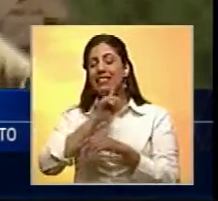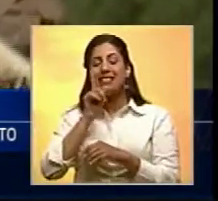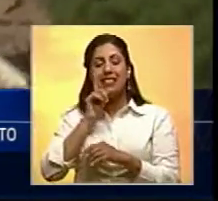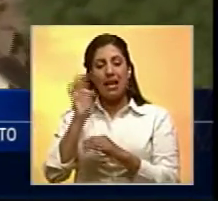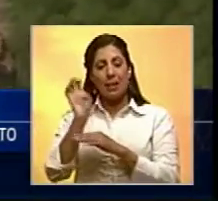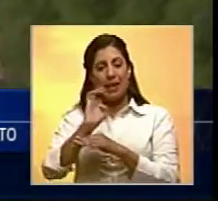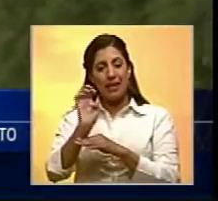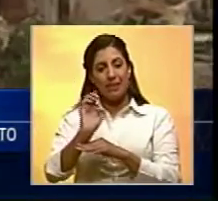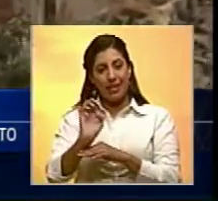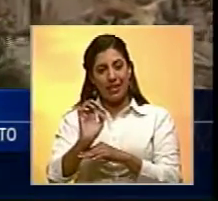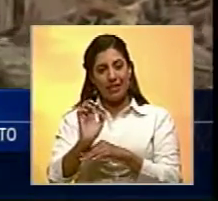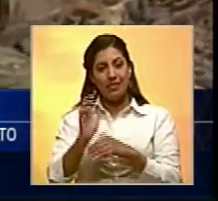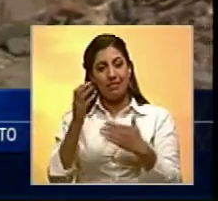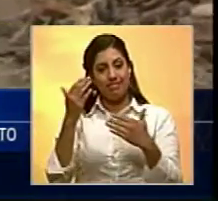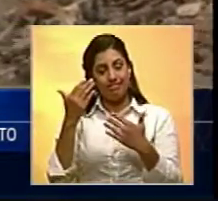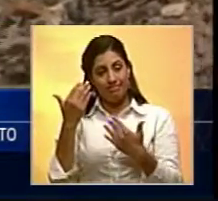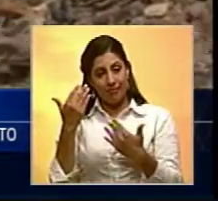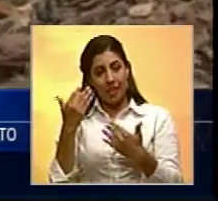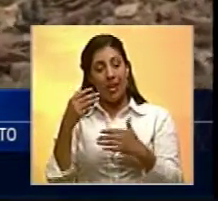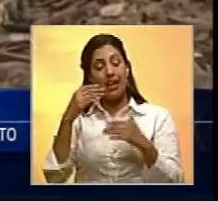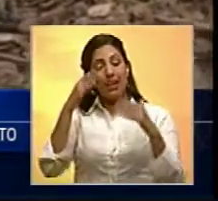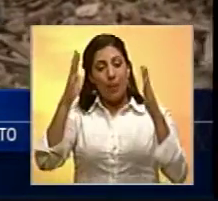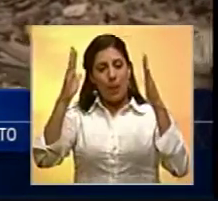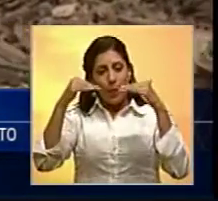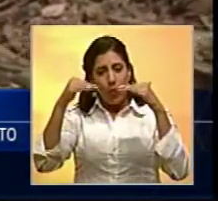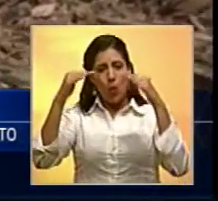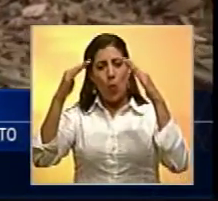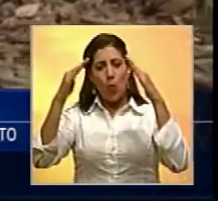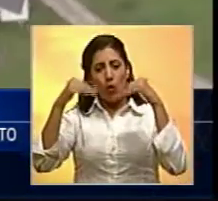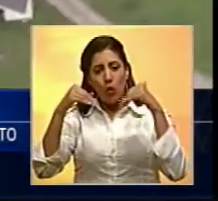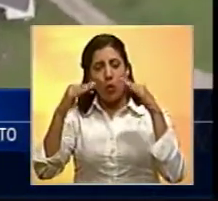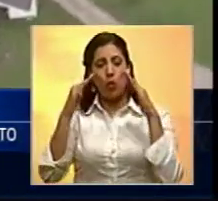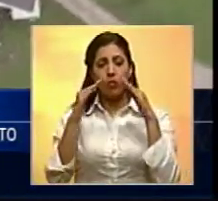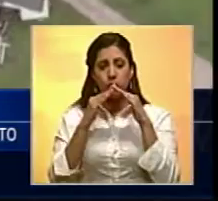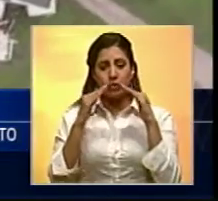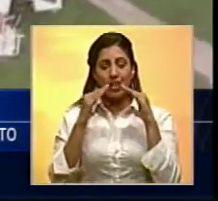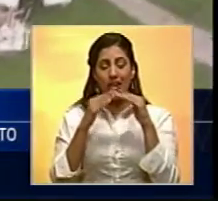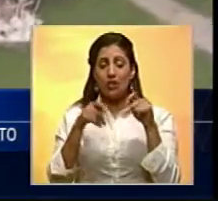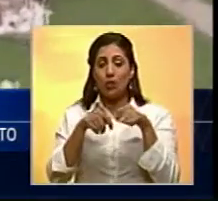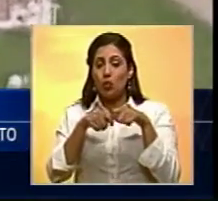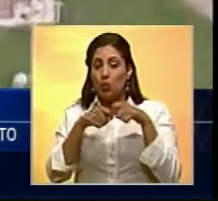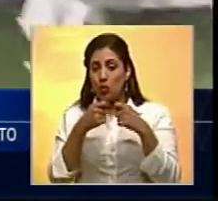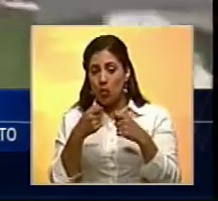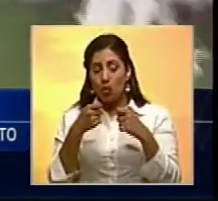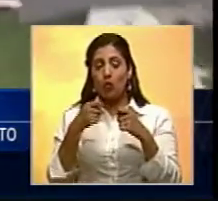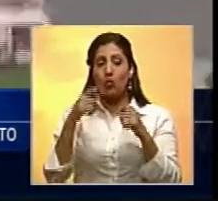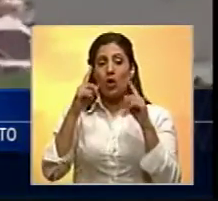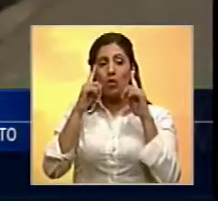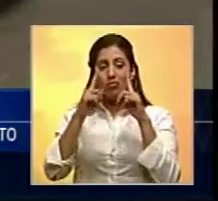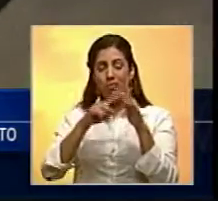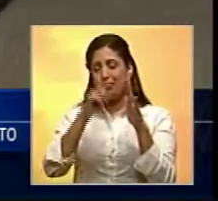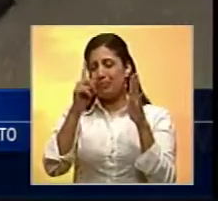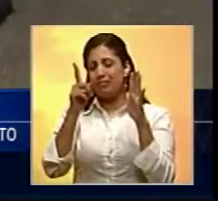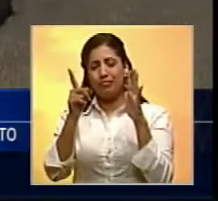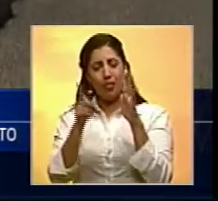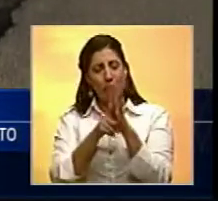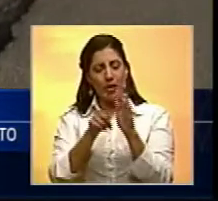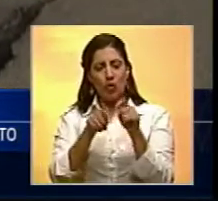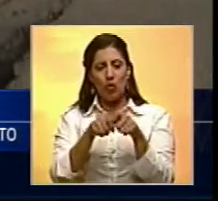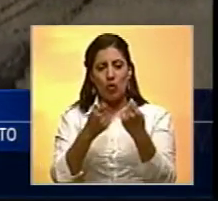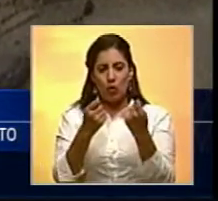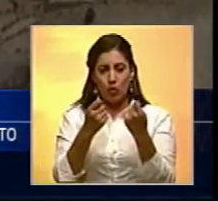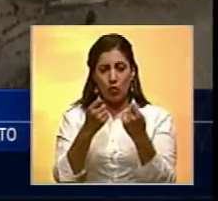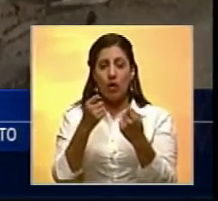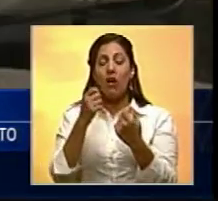declarada en emergencia. Las caídas de las casas quedaron destruidas y con vías completamente